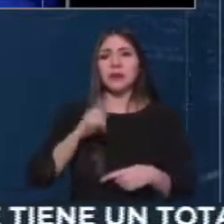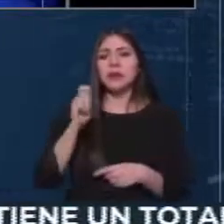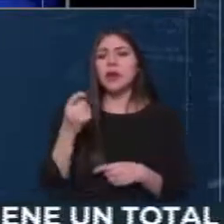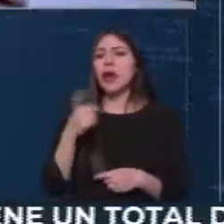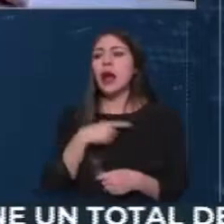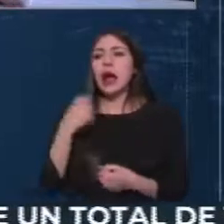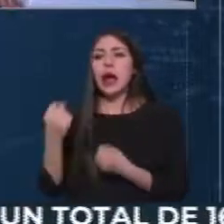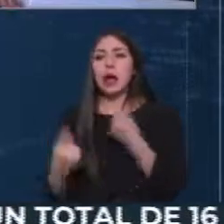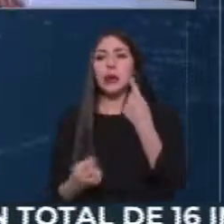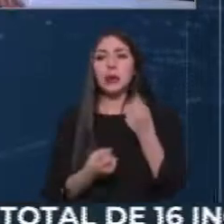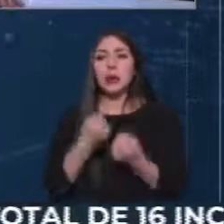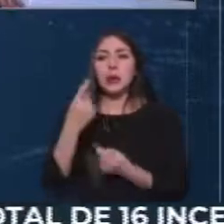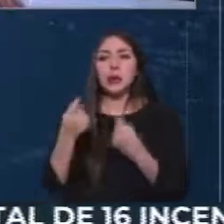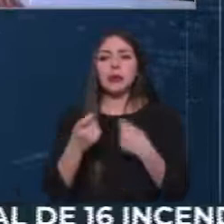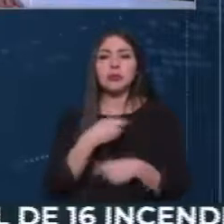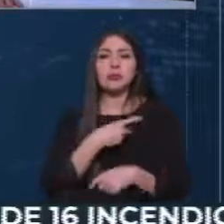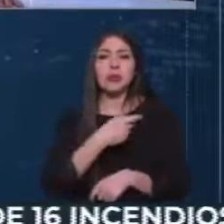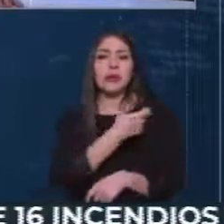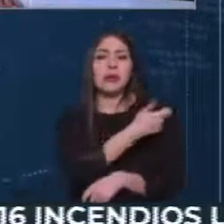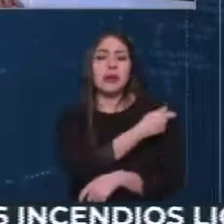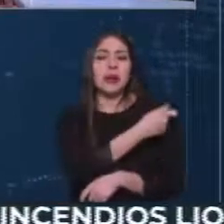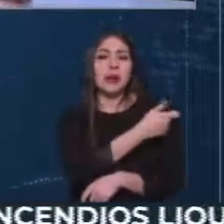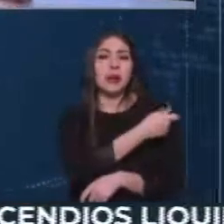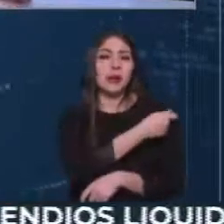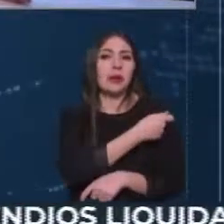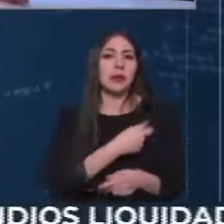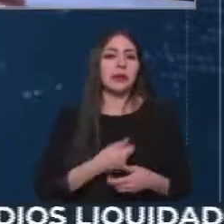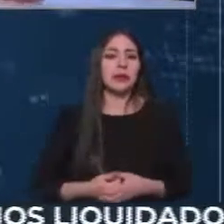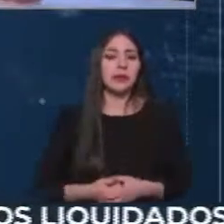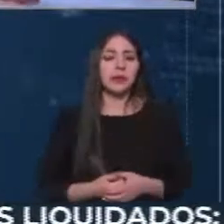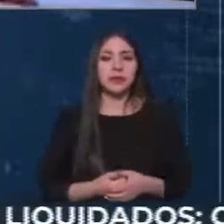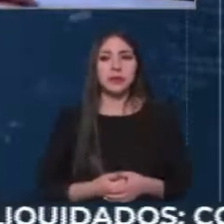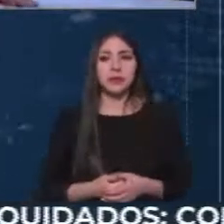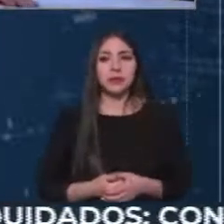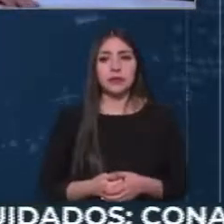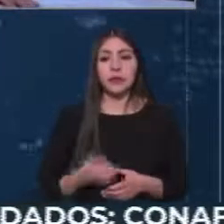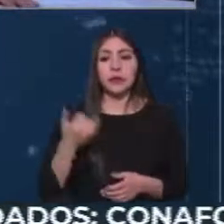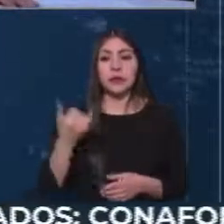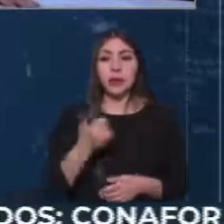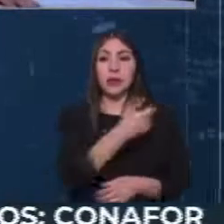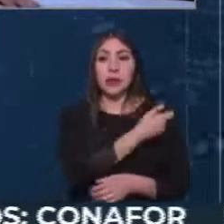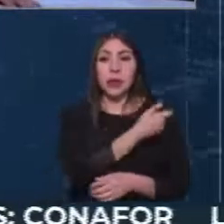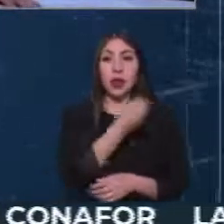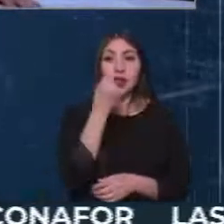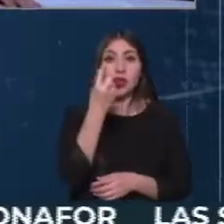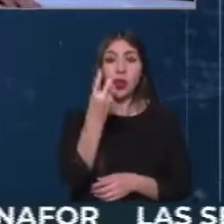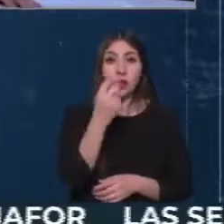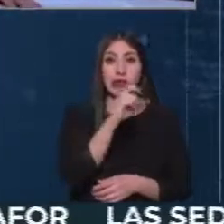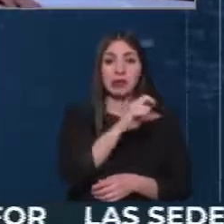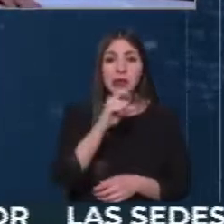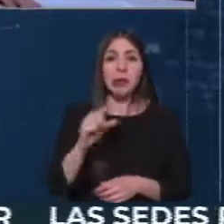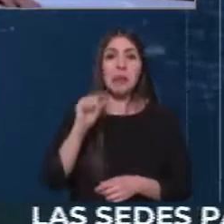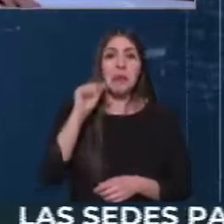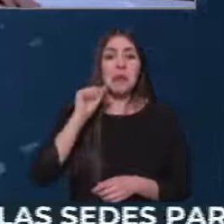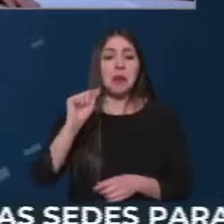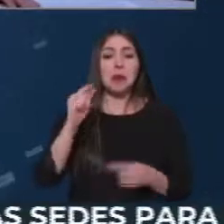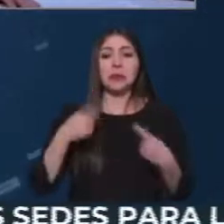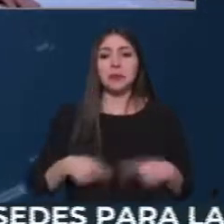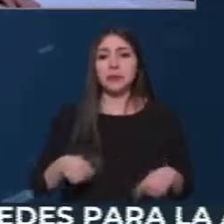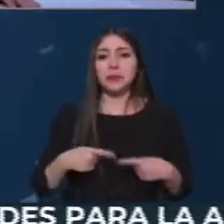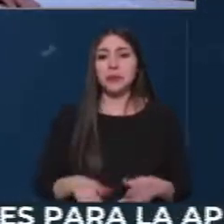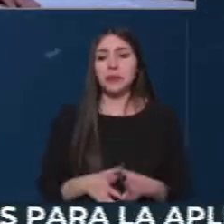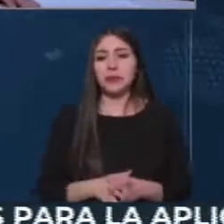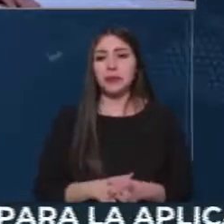unos cuantos han sido vacunados, y pues con 2 dosis, pues muy poquitos? Bueno, ahí hay un